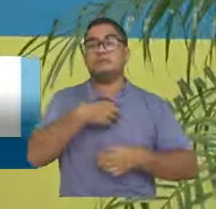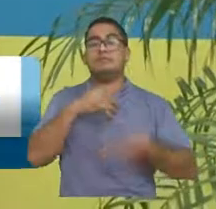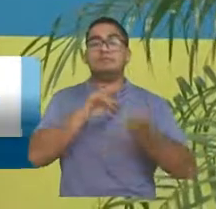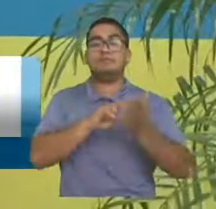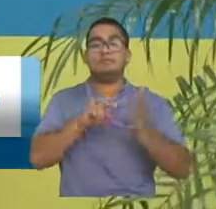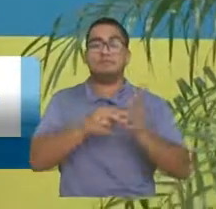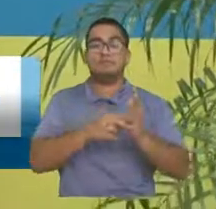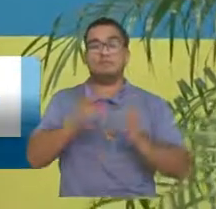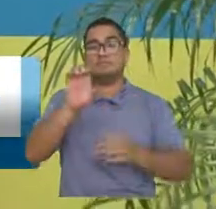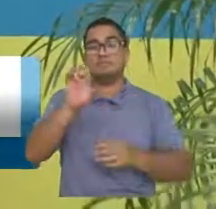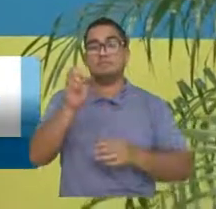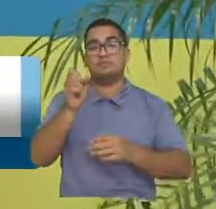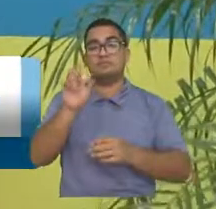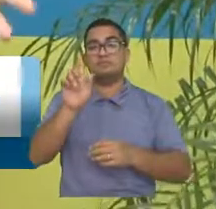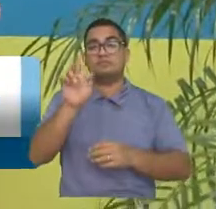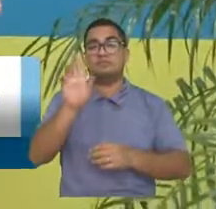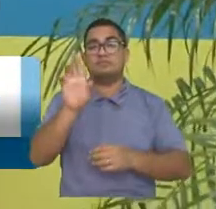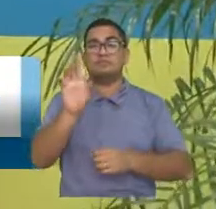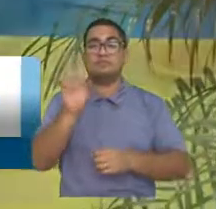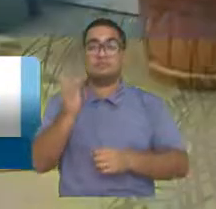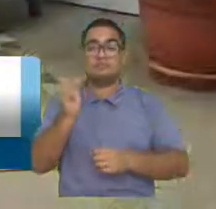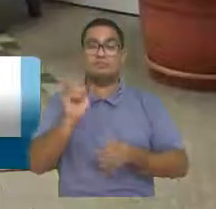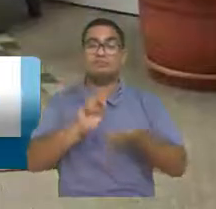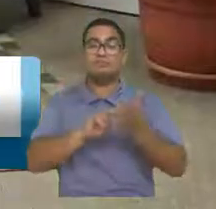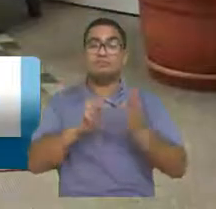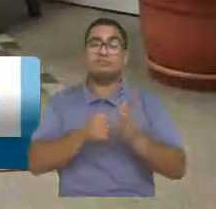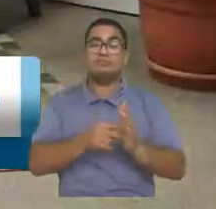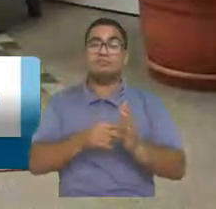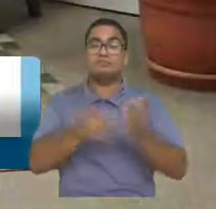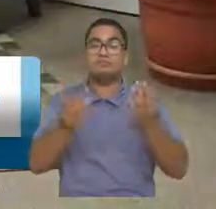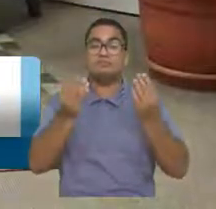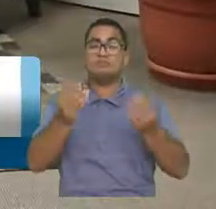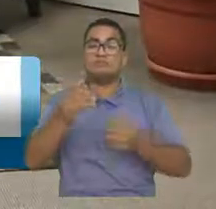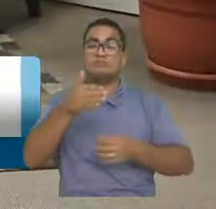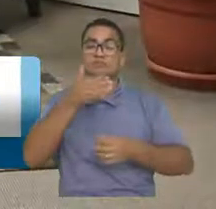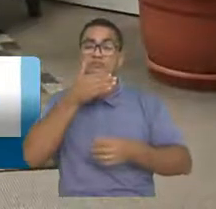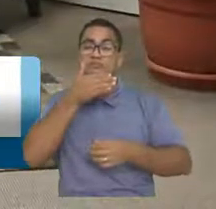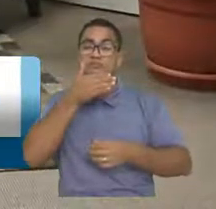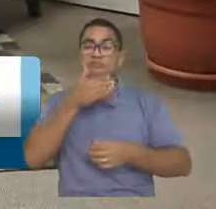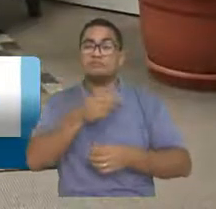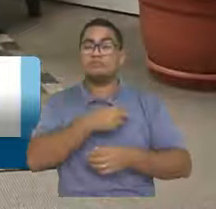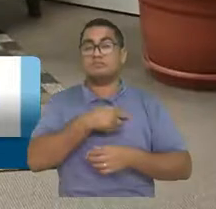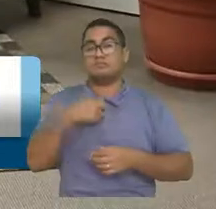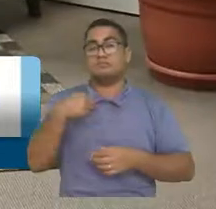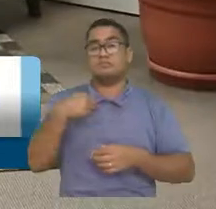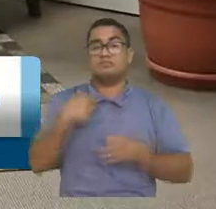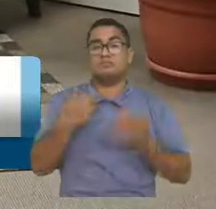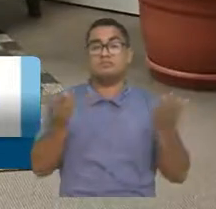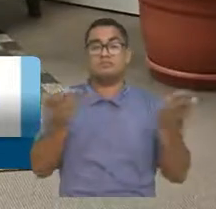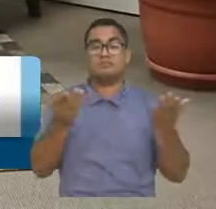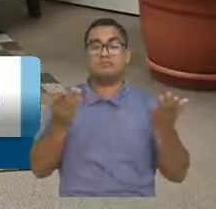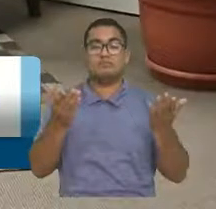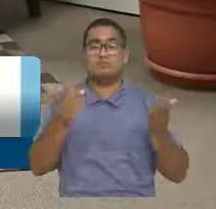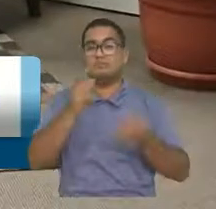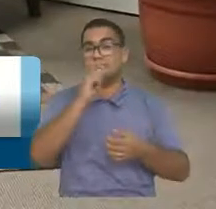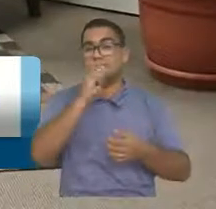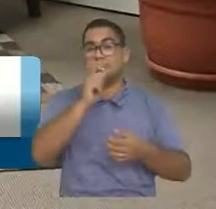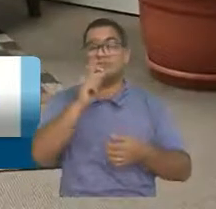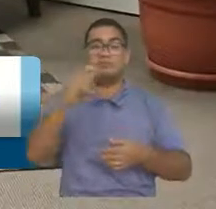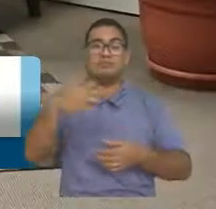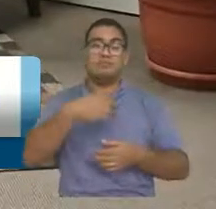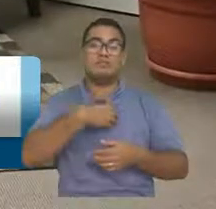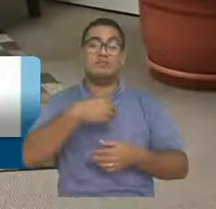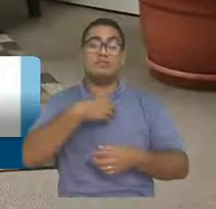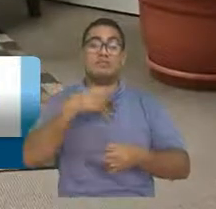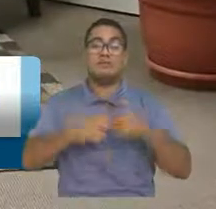estrés es la sobrecarga de que nos estamos haciendo dueños de problemas que no son